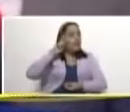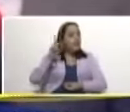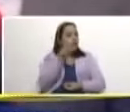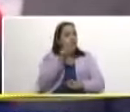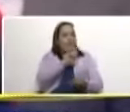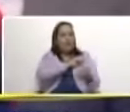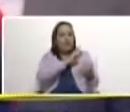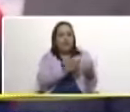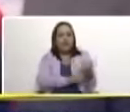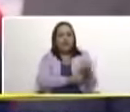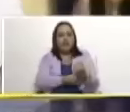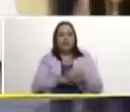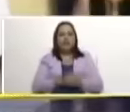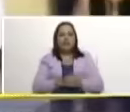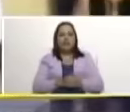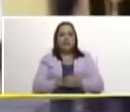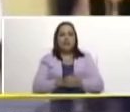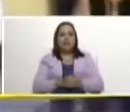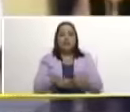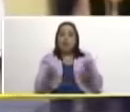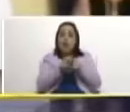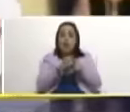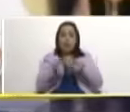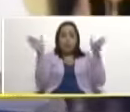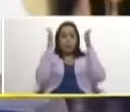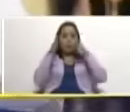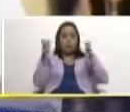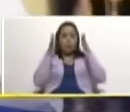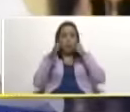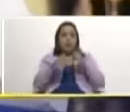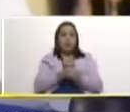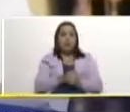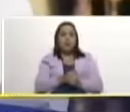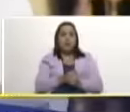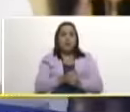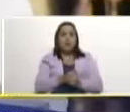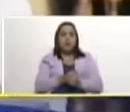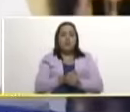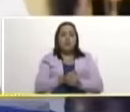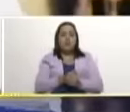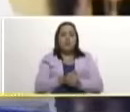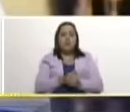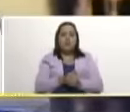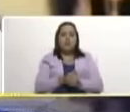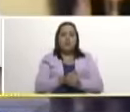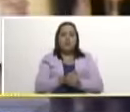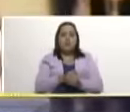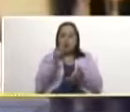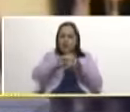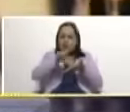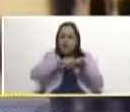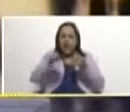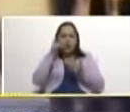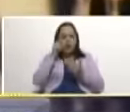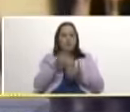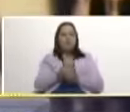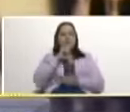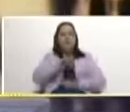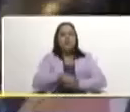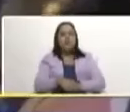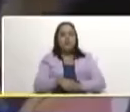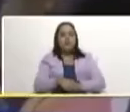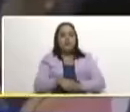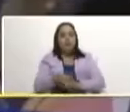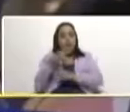fuerza, como a veces lo recomienda Sun Tzu, general Padrino. Era un llanero de